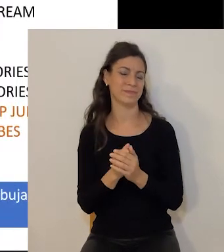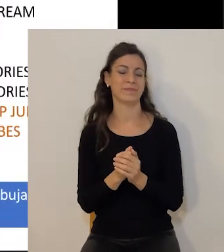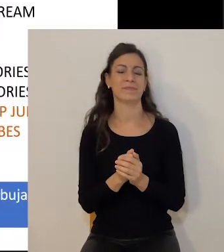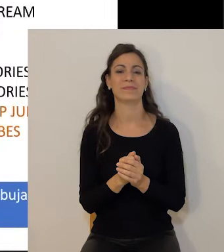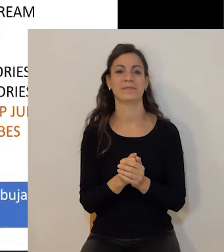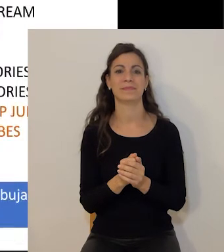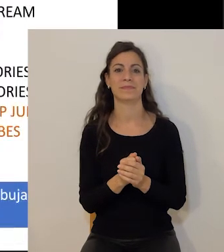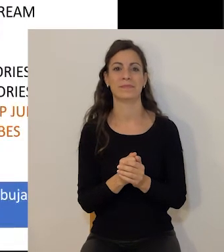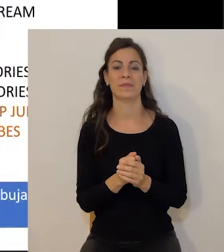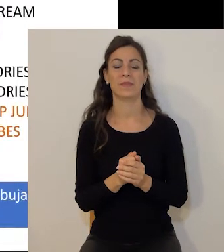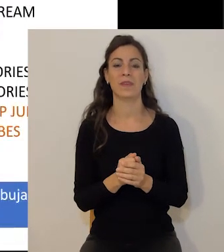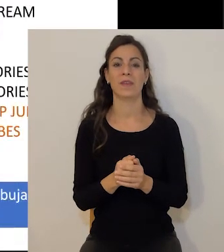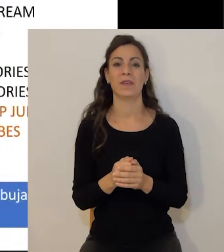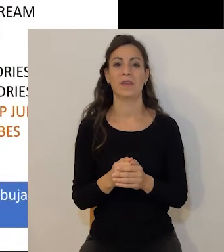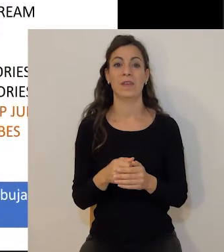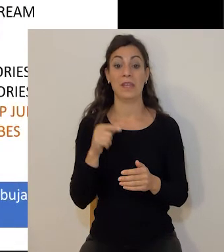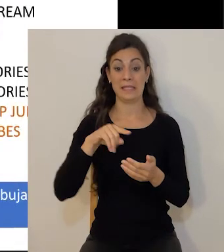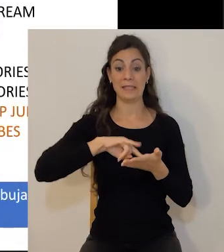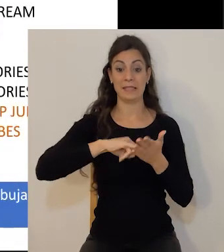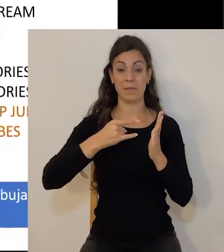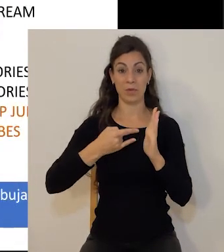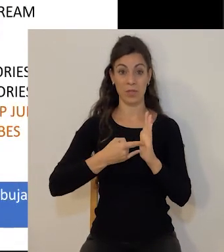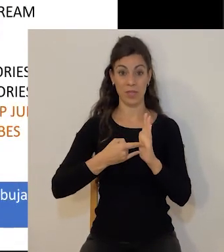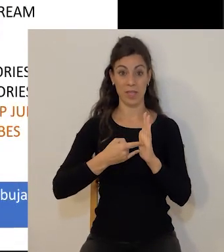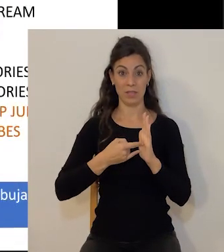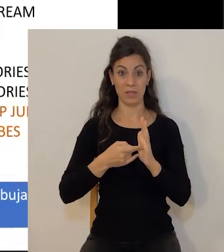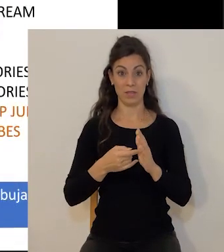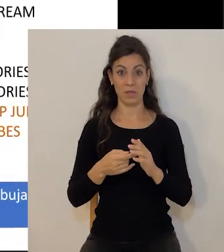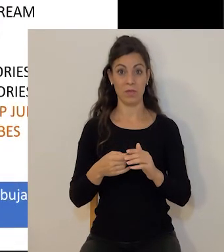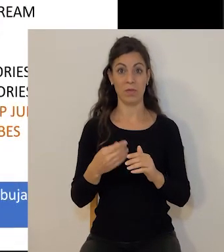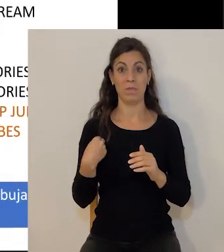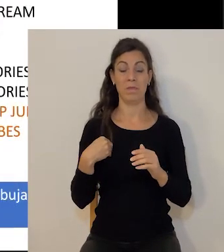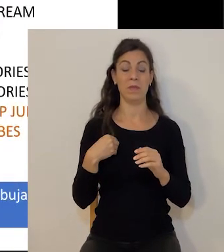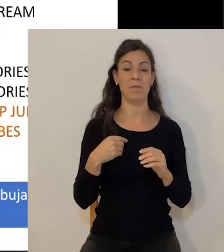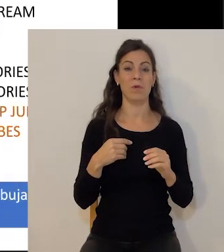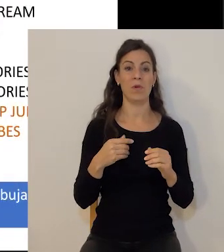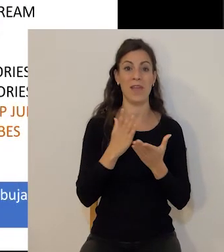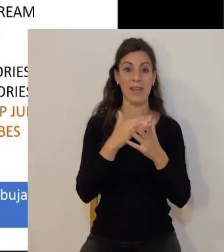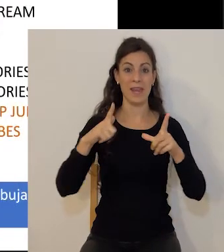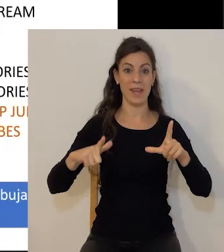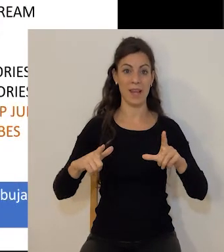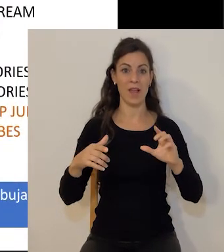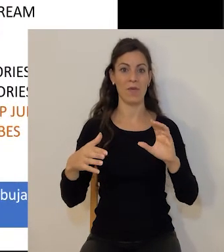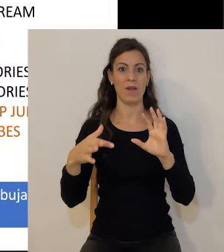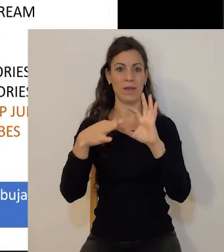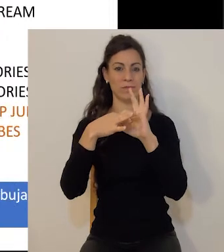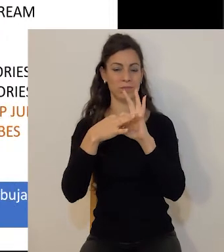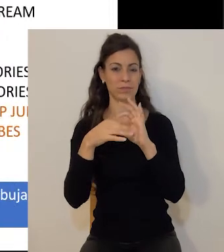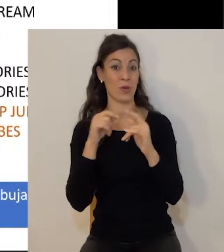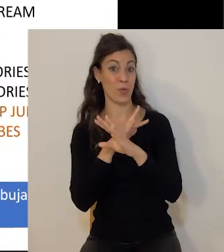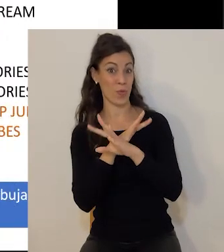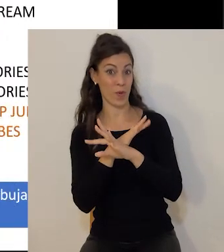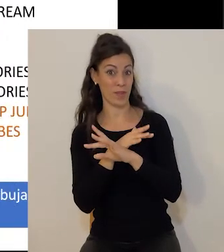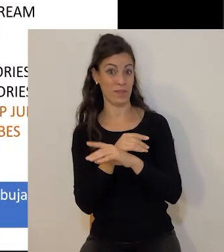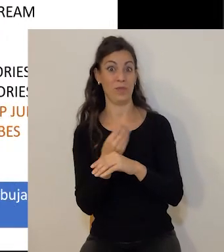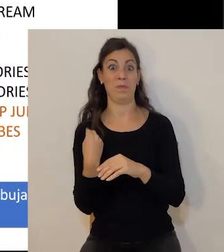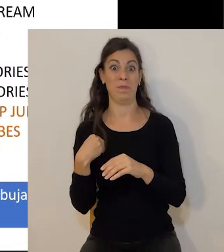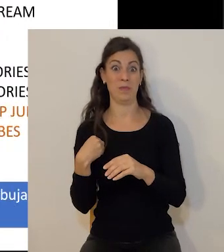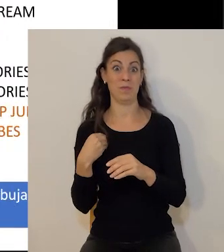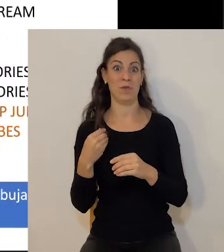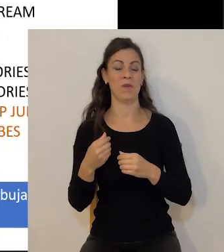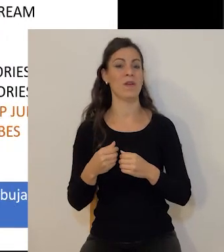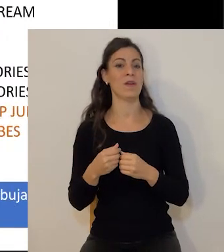que cuando empezamos con este proyecto de conectar jugando en el aula, en cualquier espacio, relacionándolo con